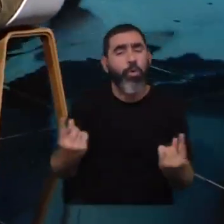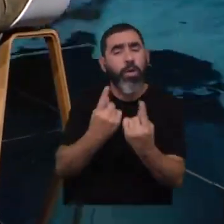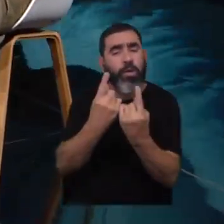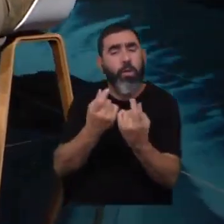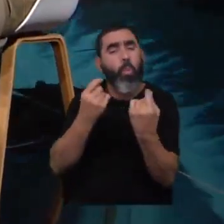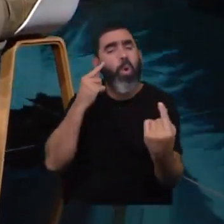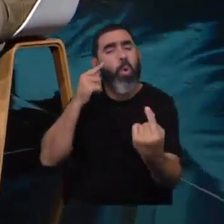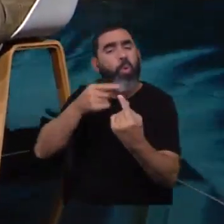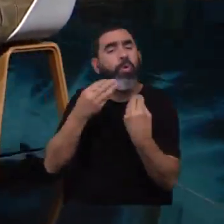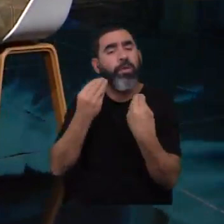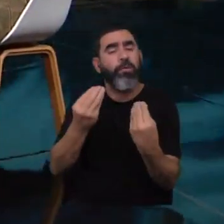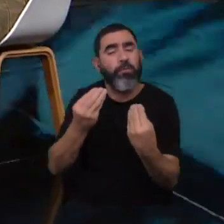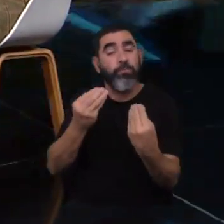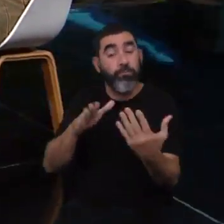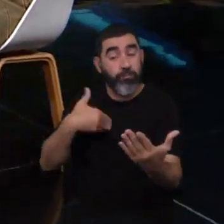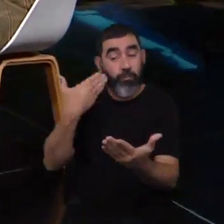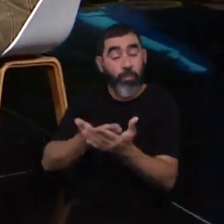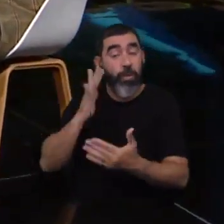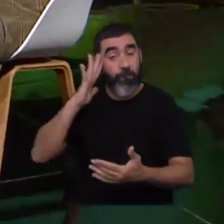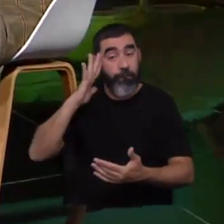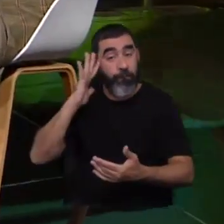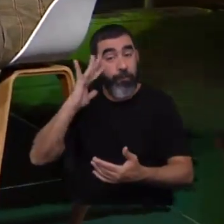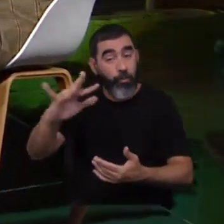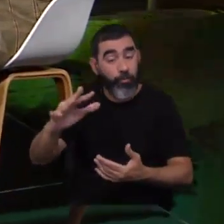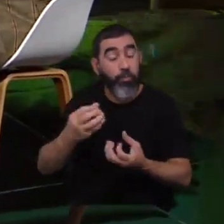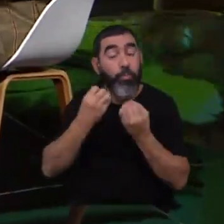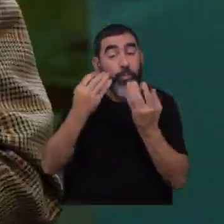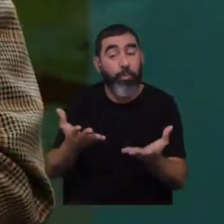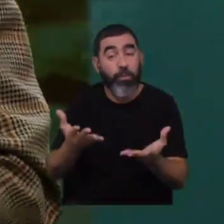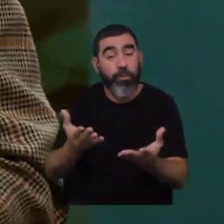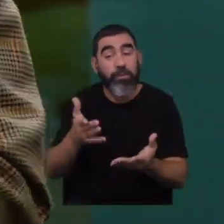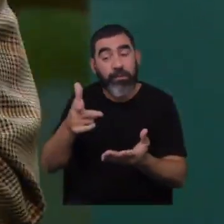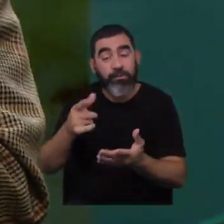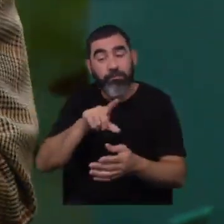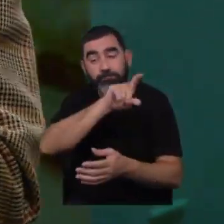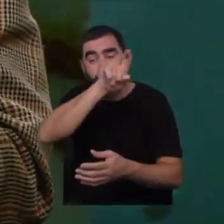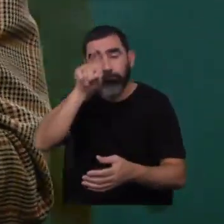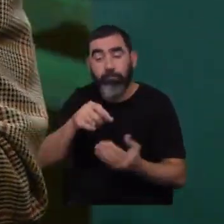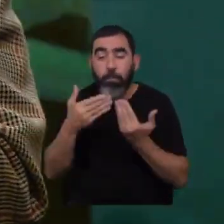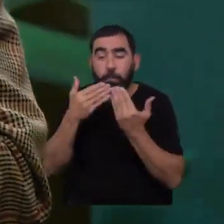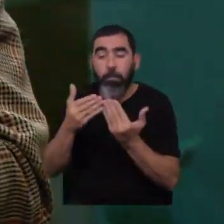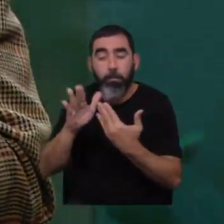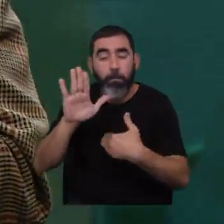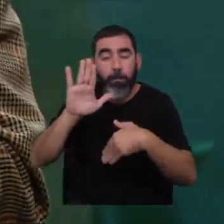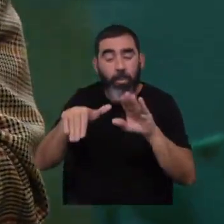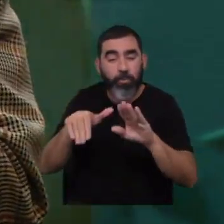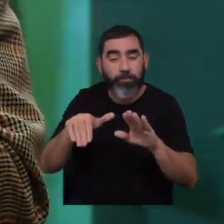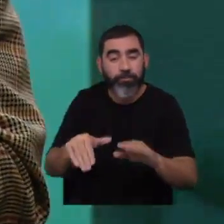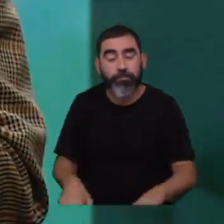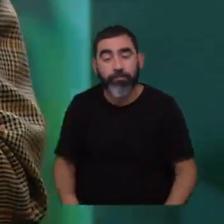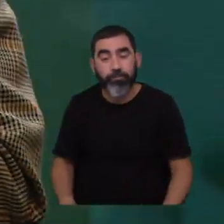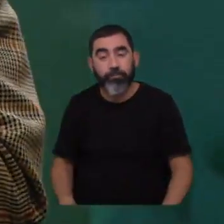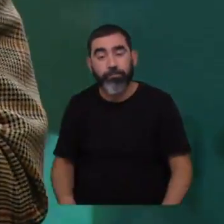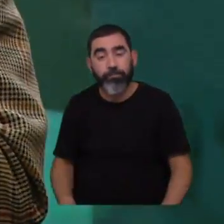es el objetivo? Y eso lo planteaban los filósofos, ¿tá? Porque justamente, bueno, son los que se hacen ese tipo de preguntas más fundamentales. Uno va mucho más